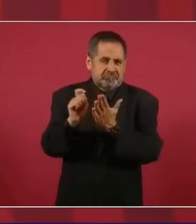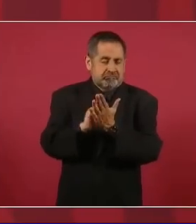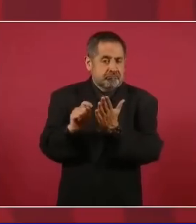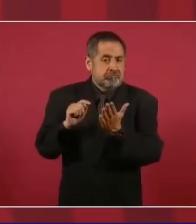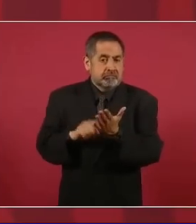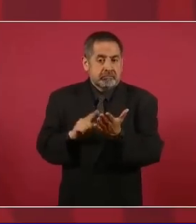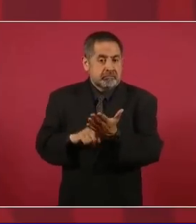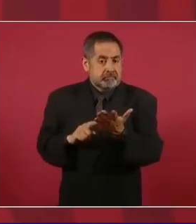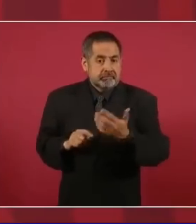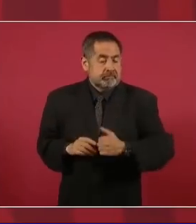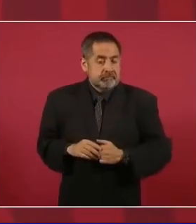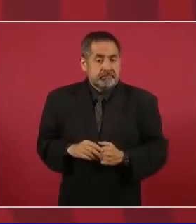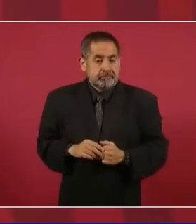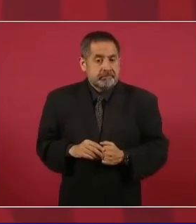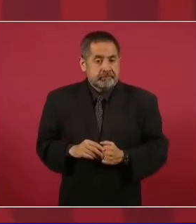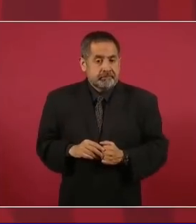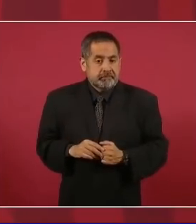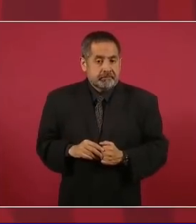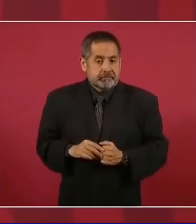de